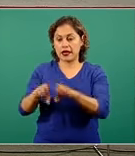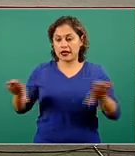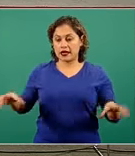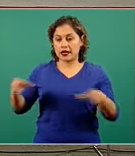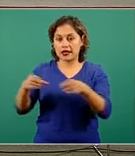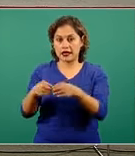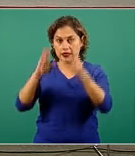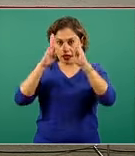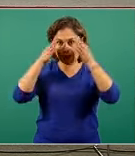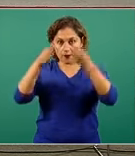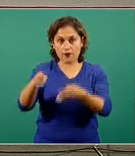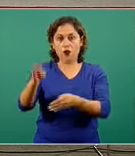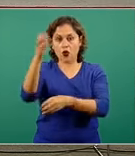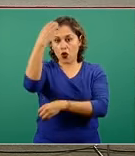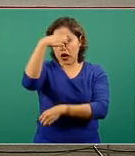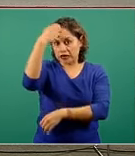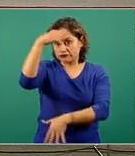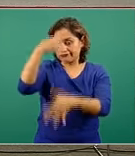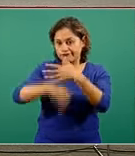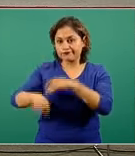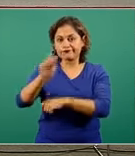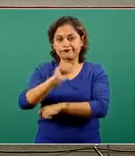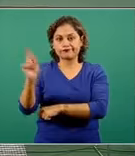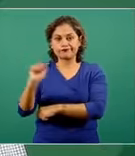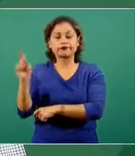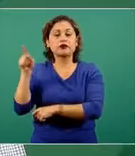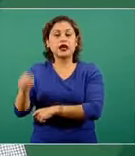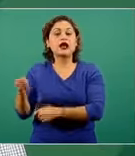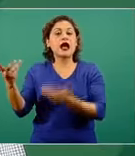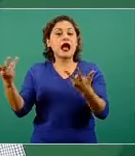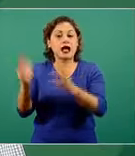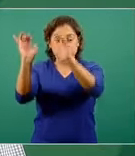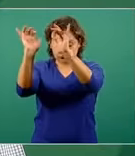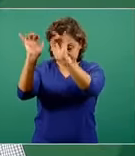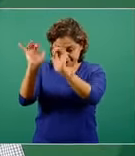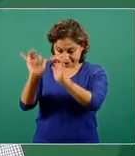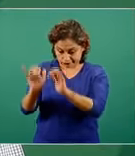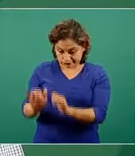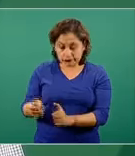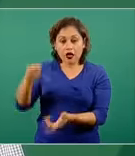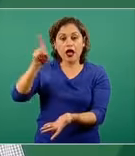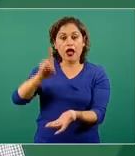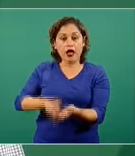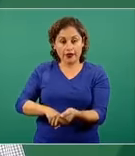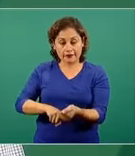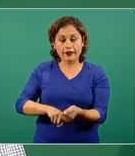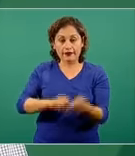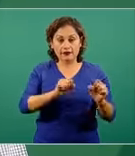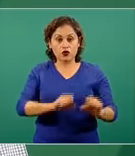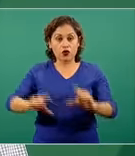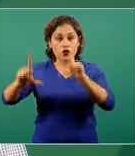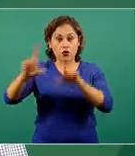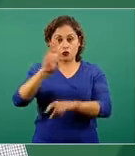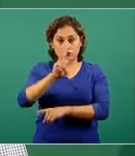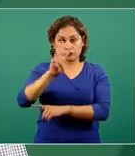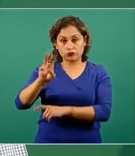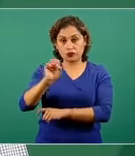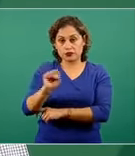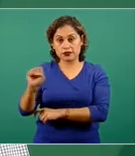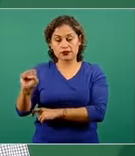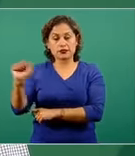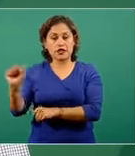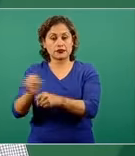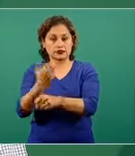investigadores realizaron este documento que está plasmado, está publicado en las páginas oficiales de la Secretaría de Salud, y ahí ustedes